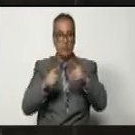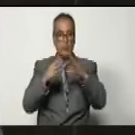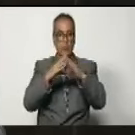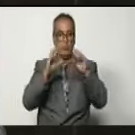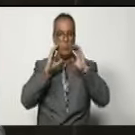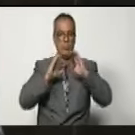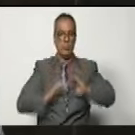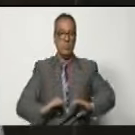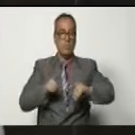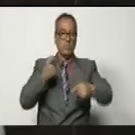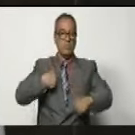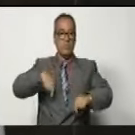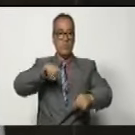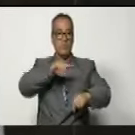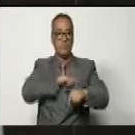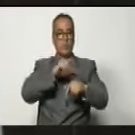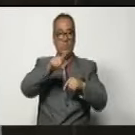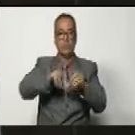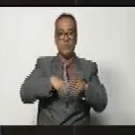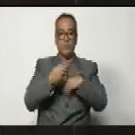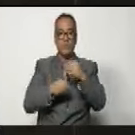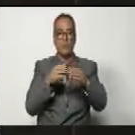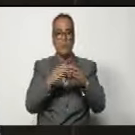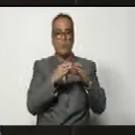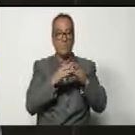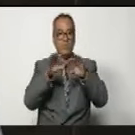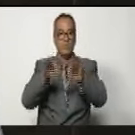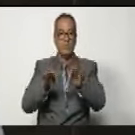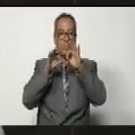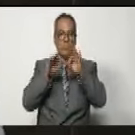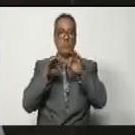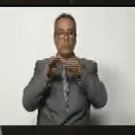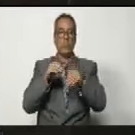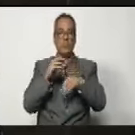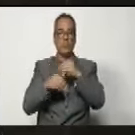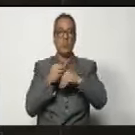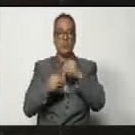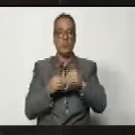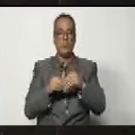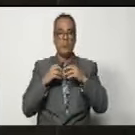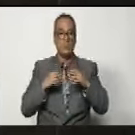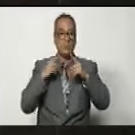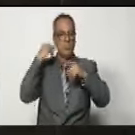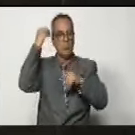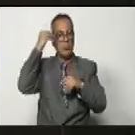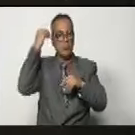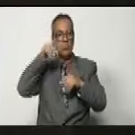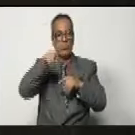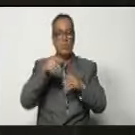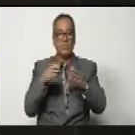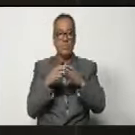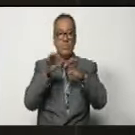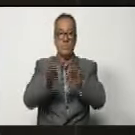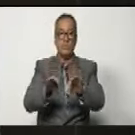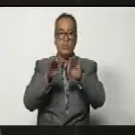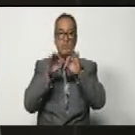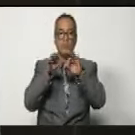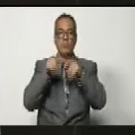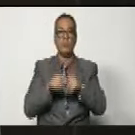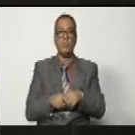cuerpo, que nosotros pudiéramos hacer una sesión especial, solemne, como así bien se considere, una sesión especial